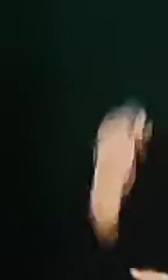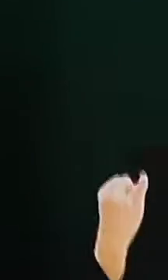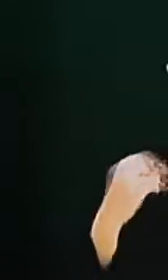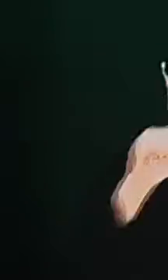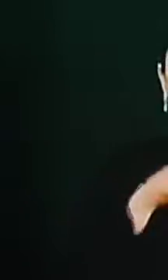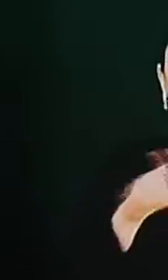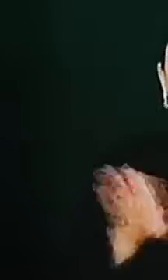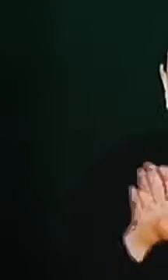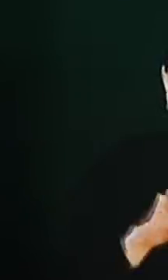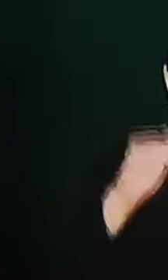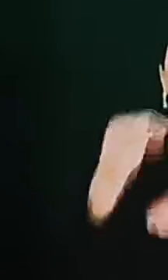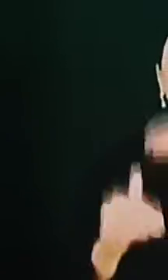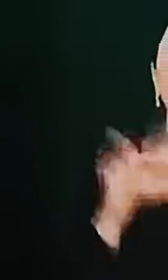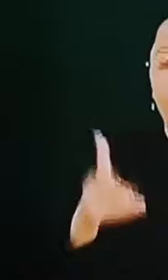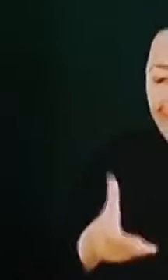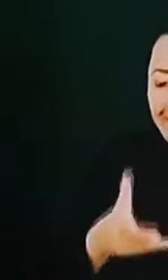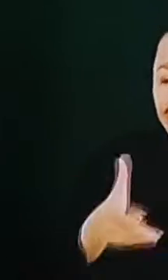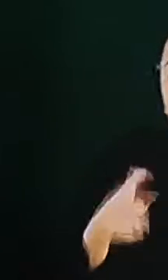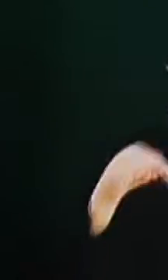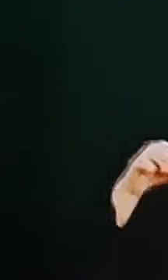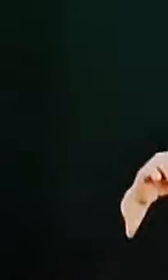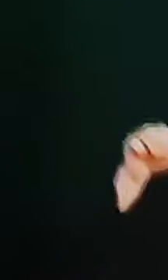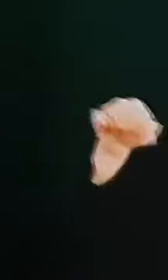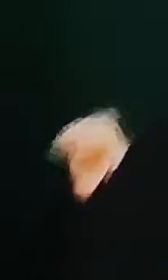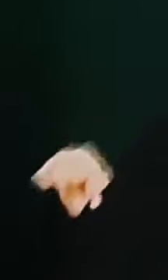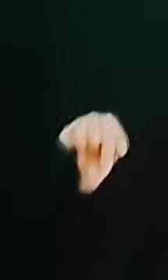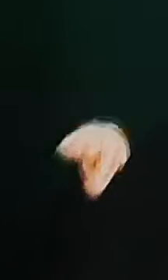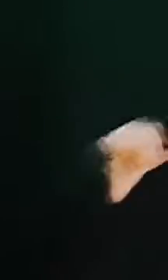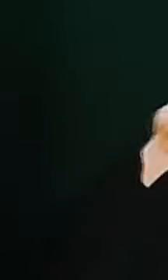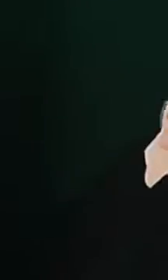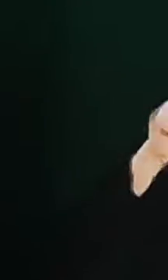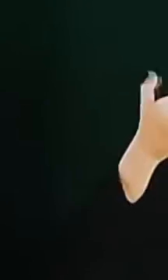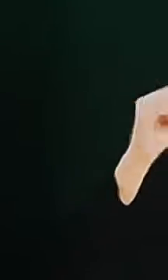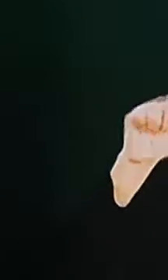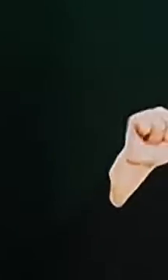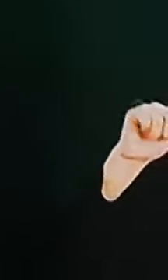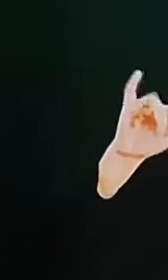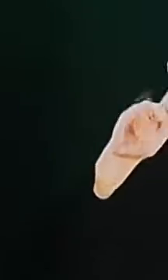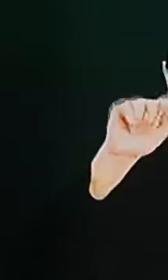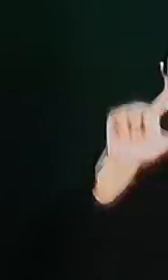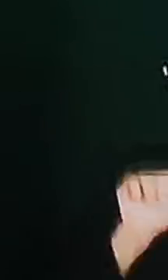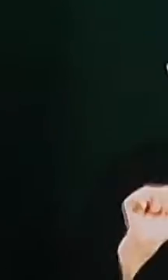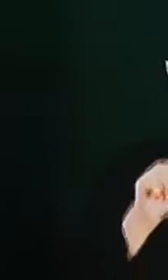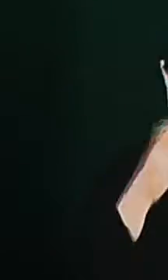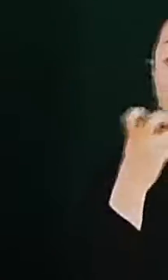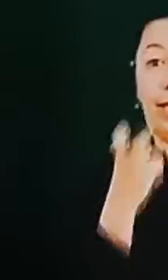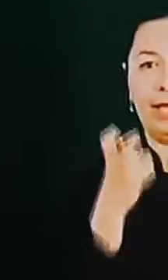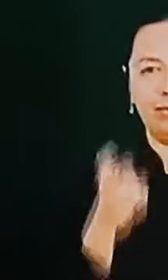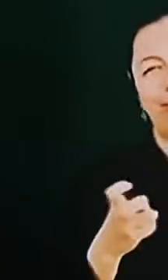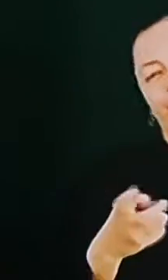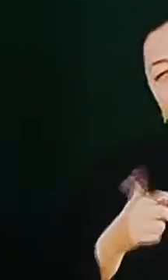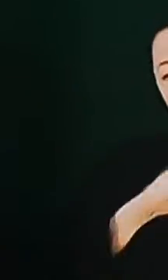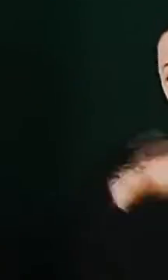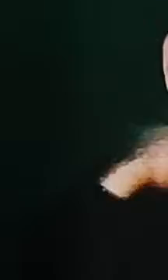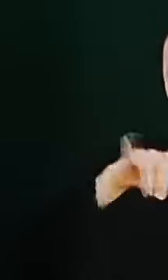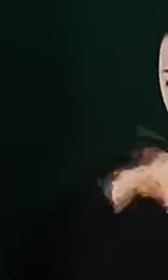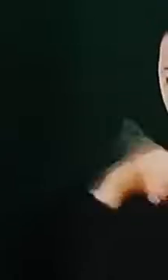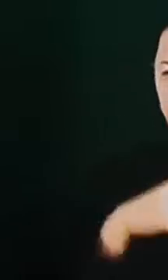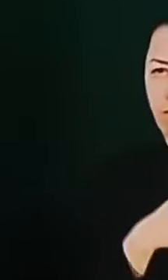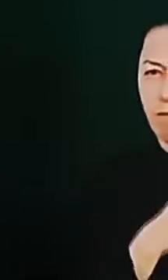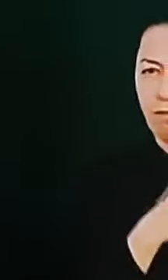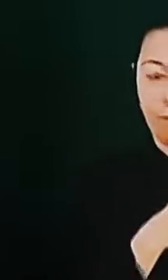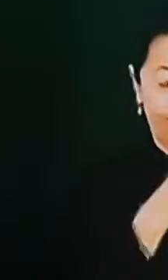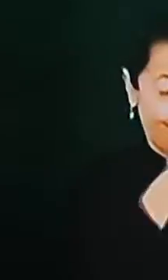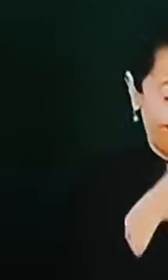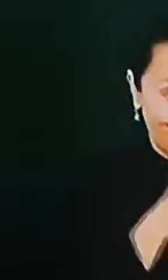a Tayoltita y eso pues va a cambiar mucho el mapa económico en toda esa región de la sierra, son lugares de mucha marginación y